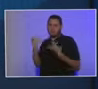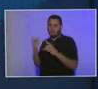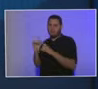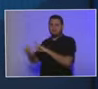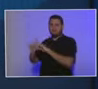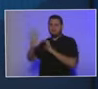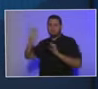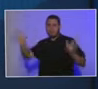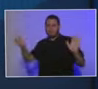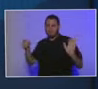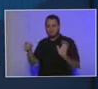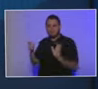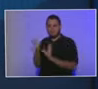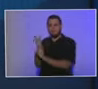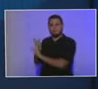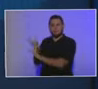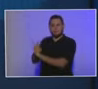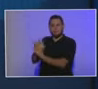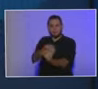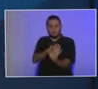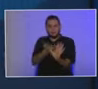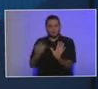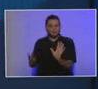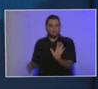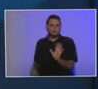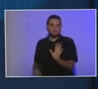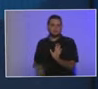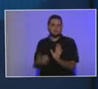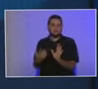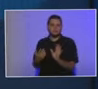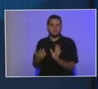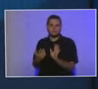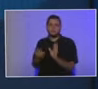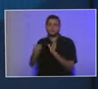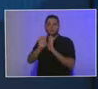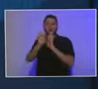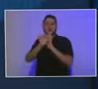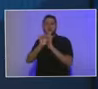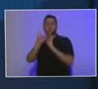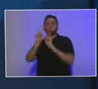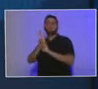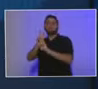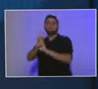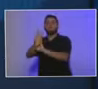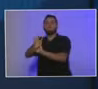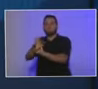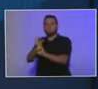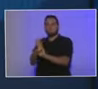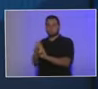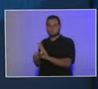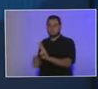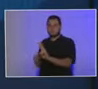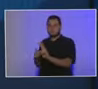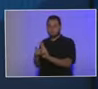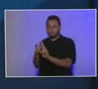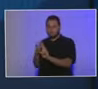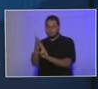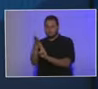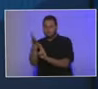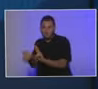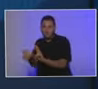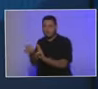¿verdad? Un velorio lamentable de la muerte de del segundo en Bayamón, subalcalde. Pero ahí fue